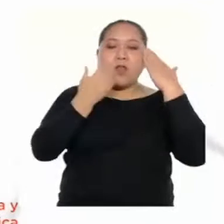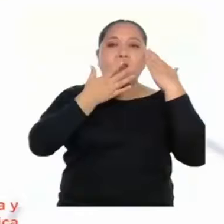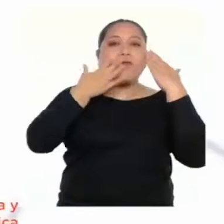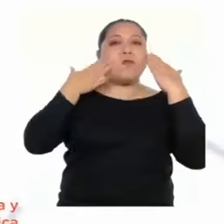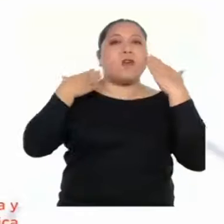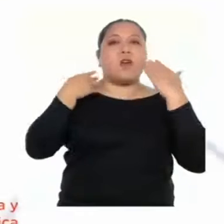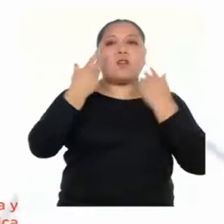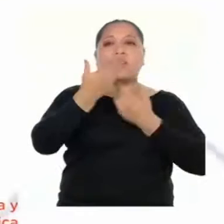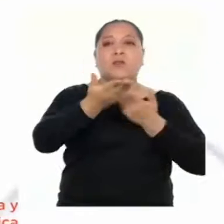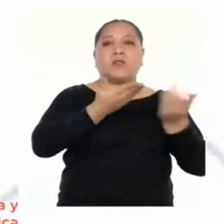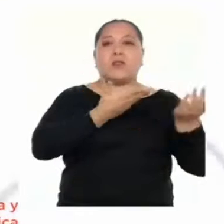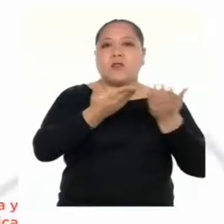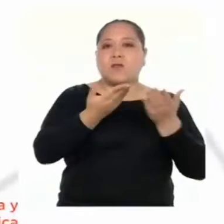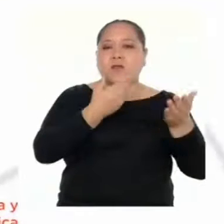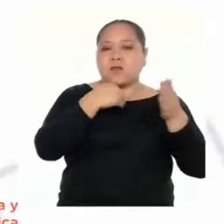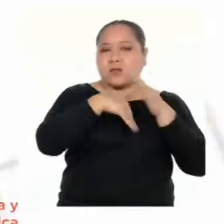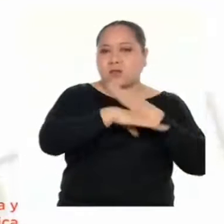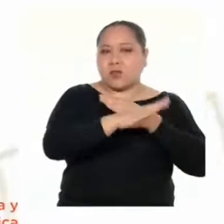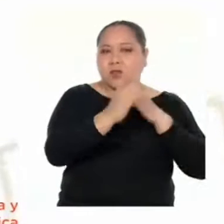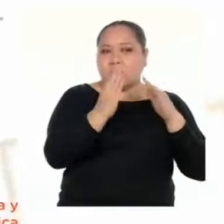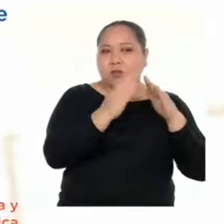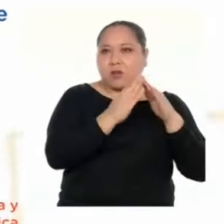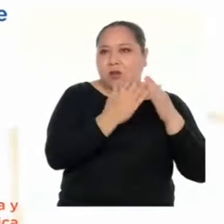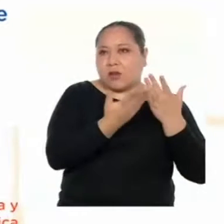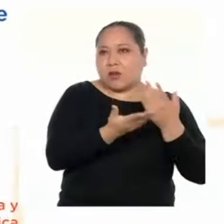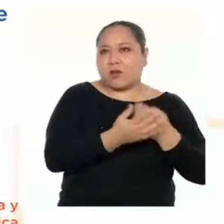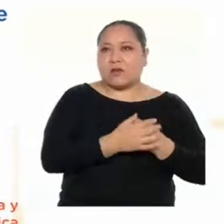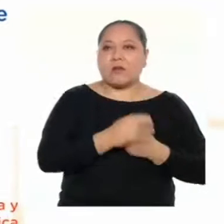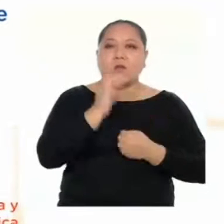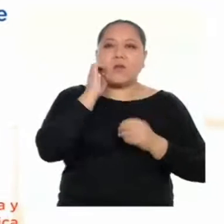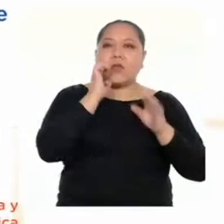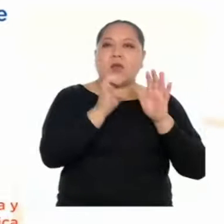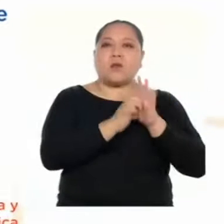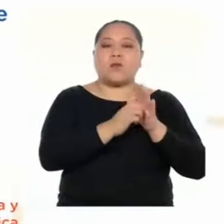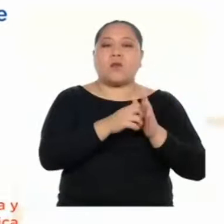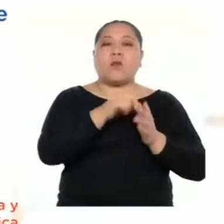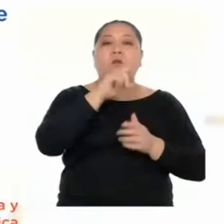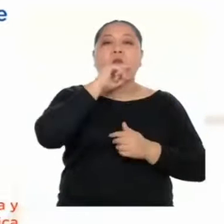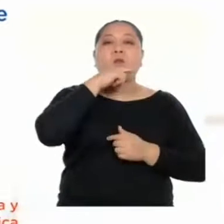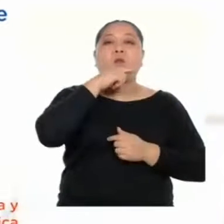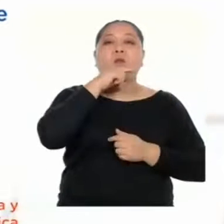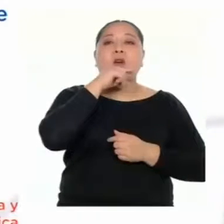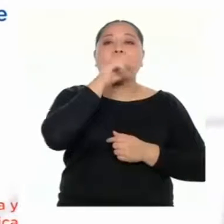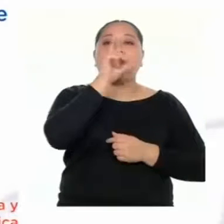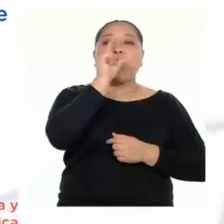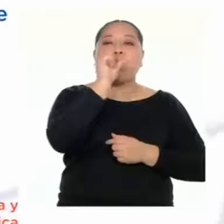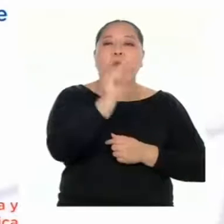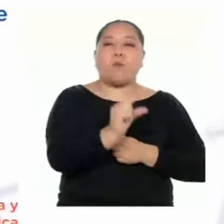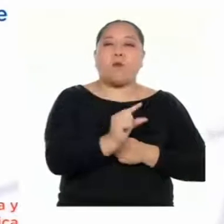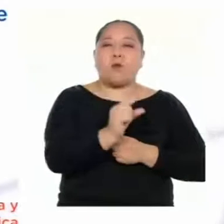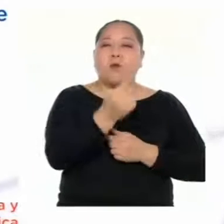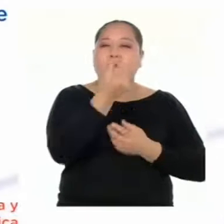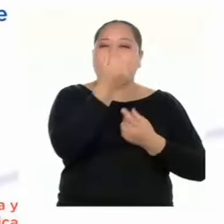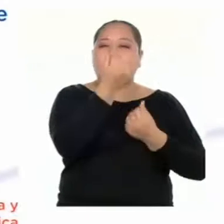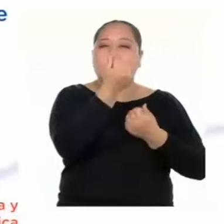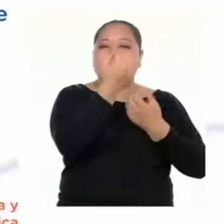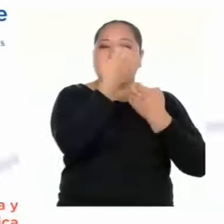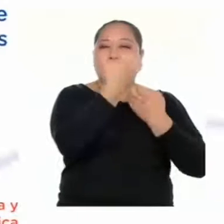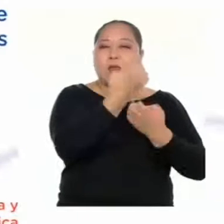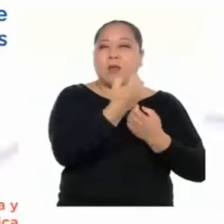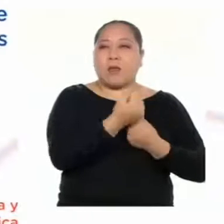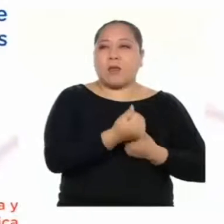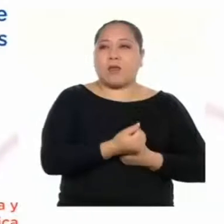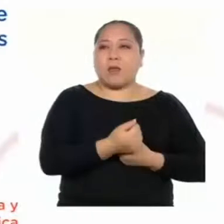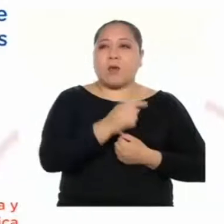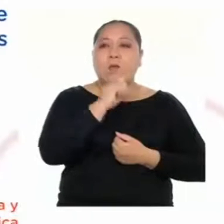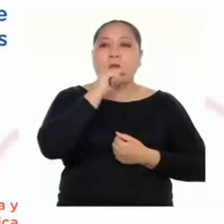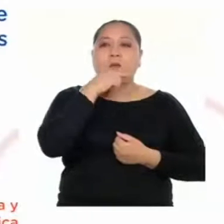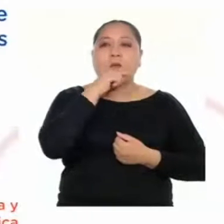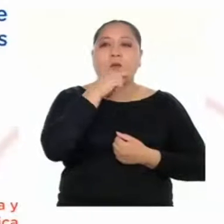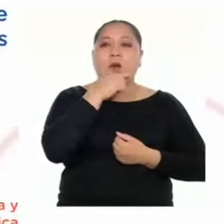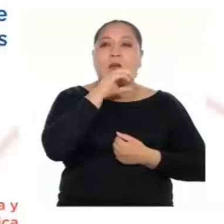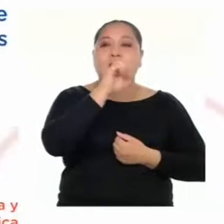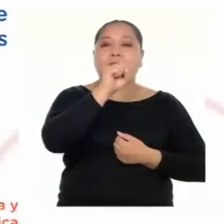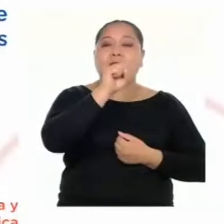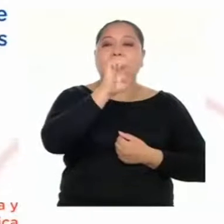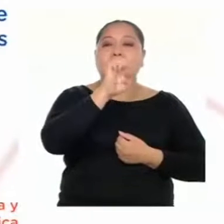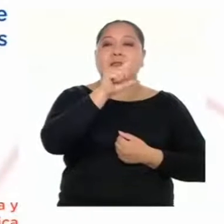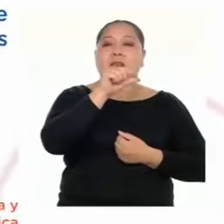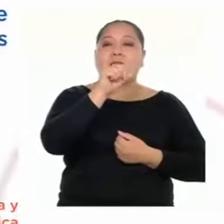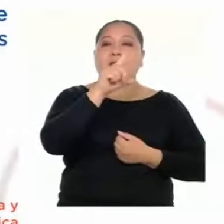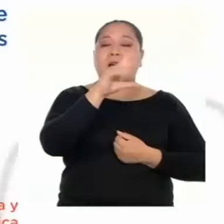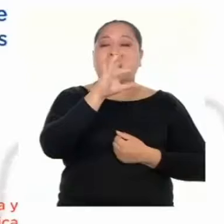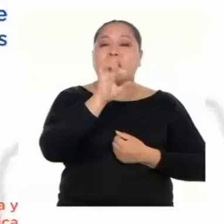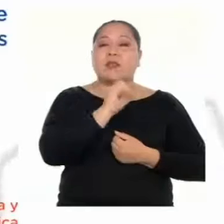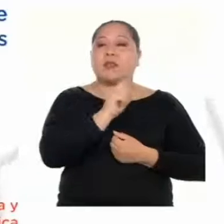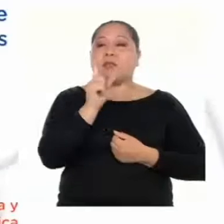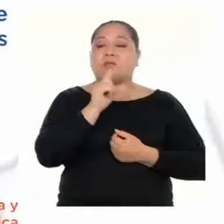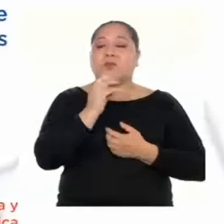a cabo los servicios más domésticos, y que principalmente fueron mujeres con poca capacidad económica. El de mujeres seglares que